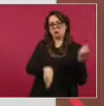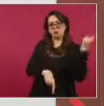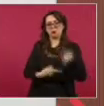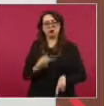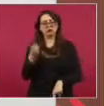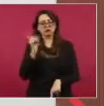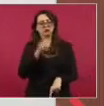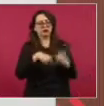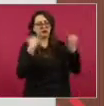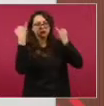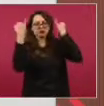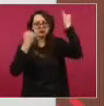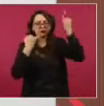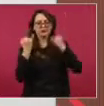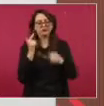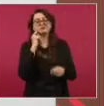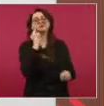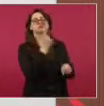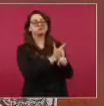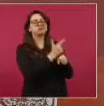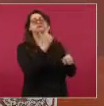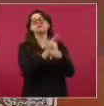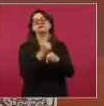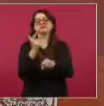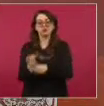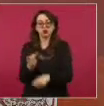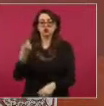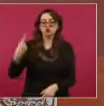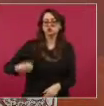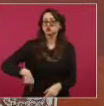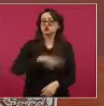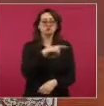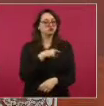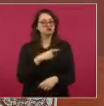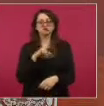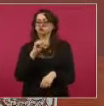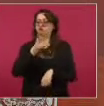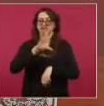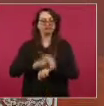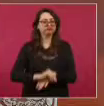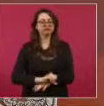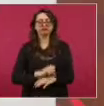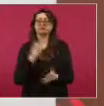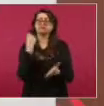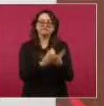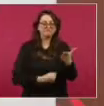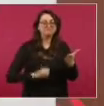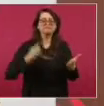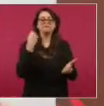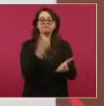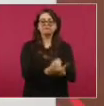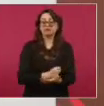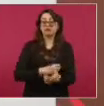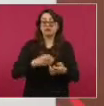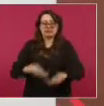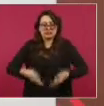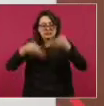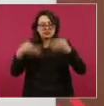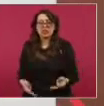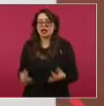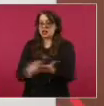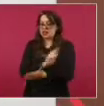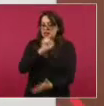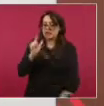sean locales o vecinales, les decimos que dentro de un ámbito competitivo, legal e